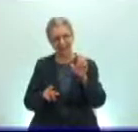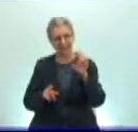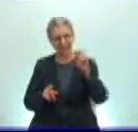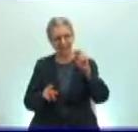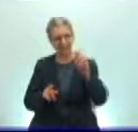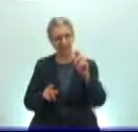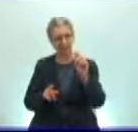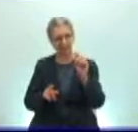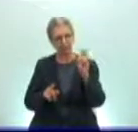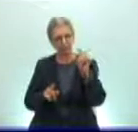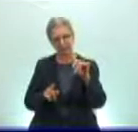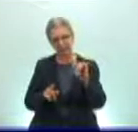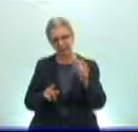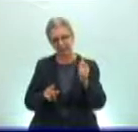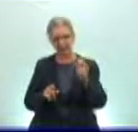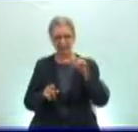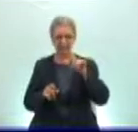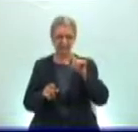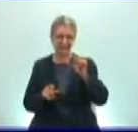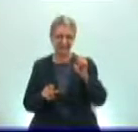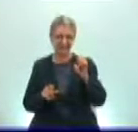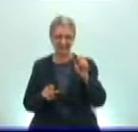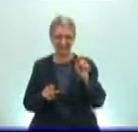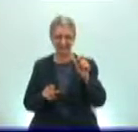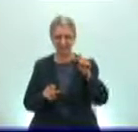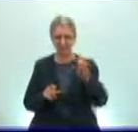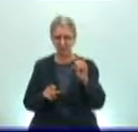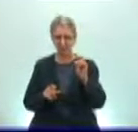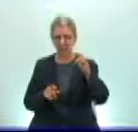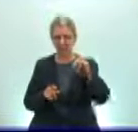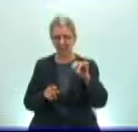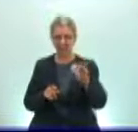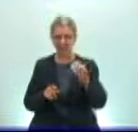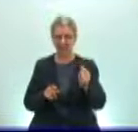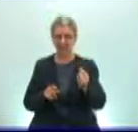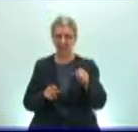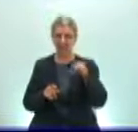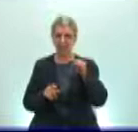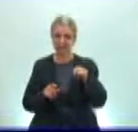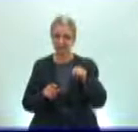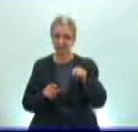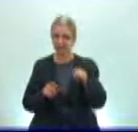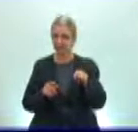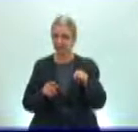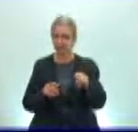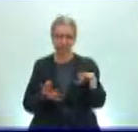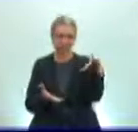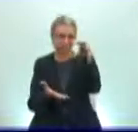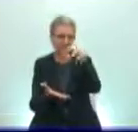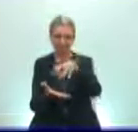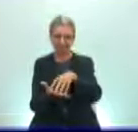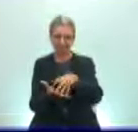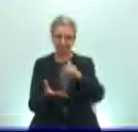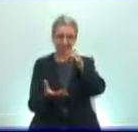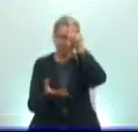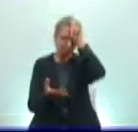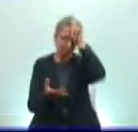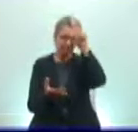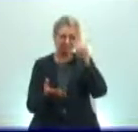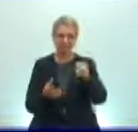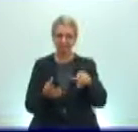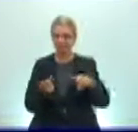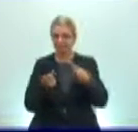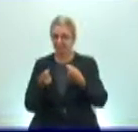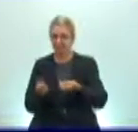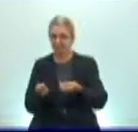incorporado a la Unión en los primeros días del mes de agosto de 1940 y habían sido ocupadas por las tropas fascistas. Le damos